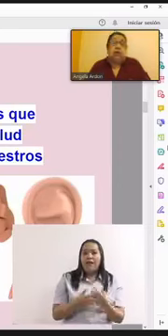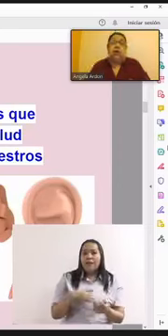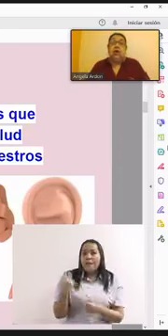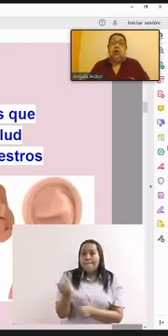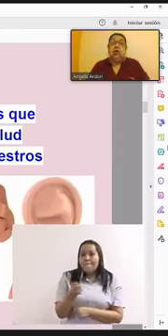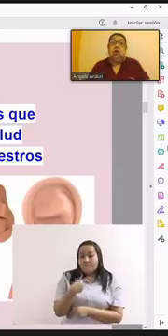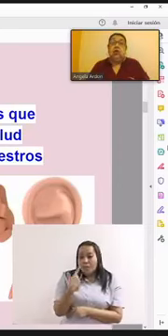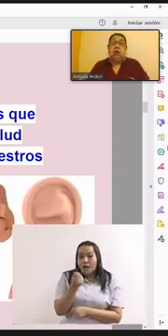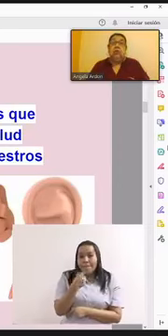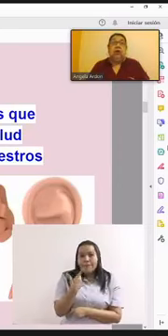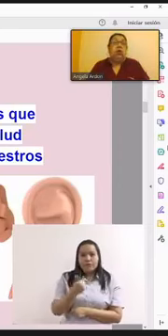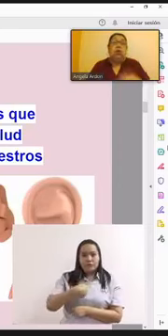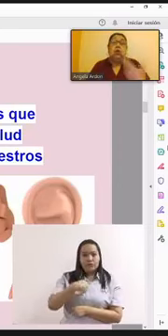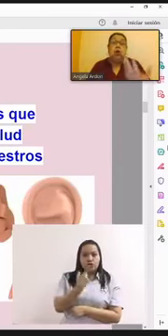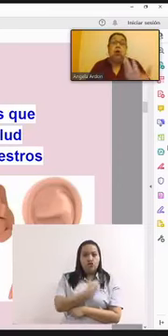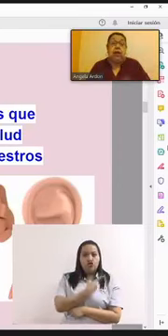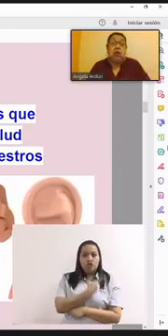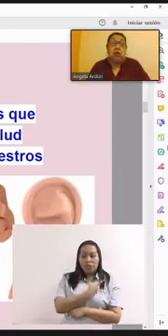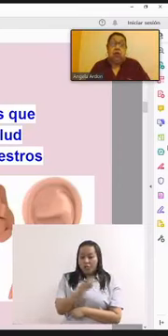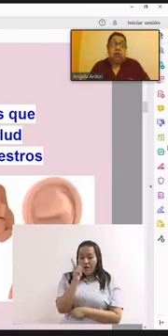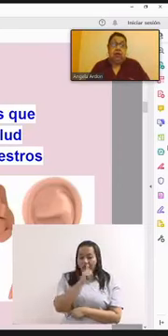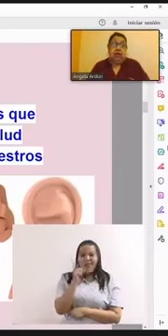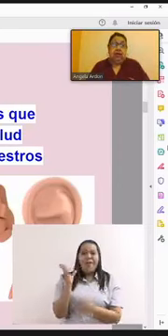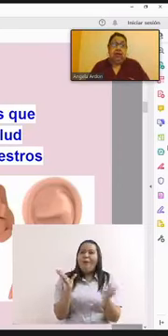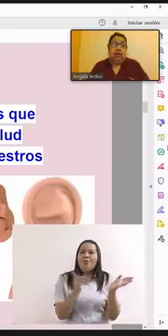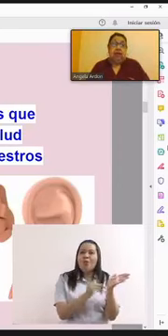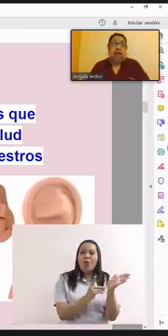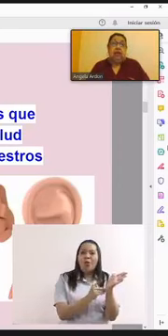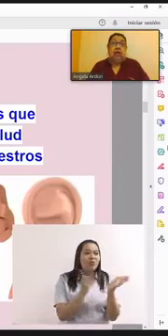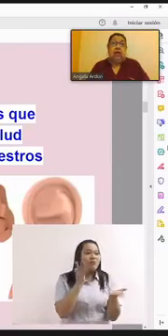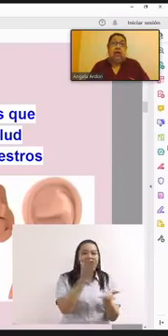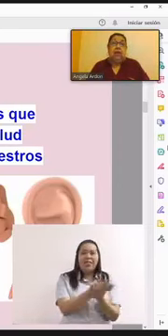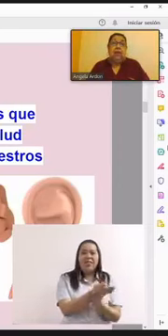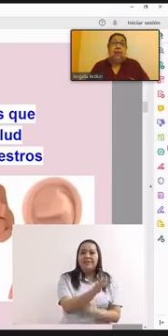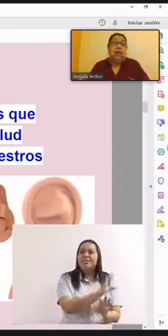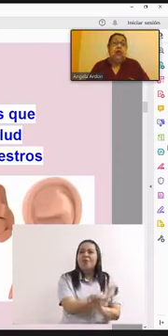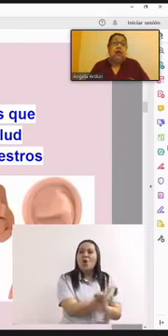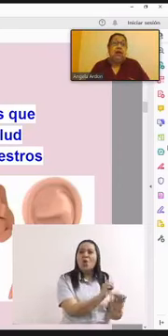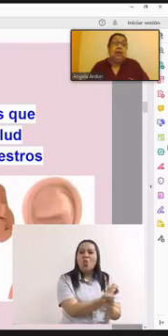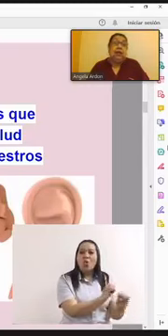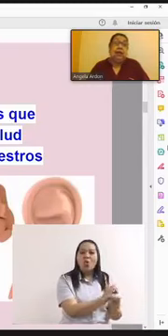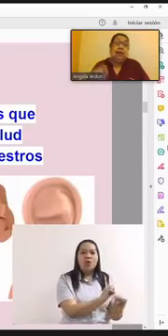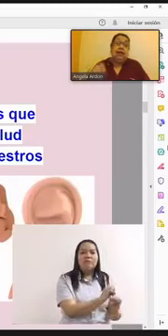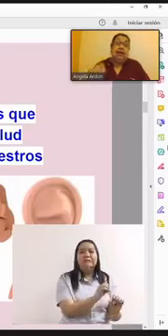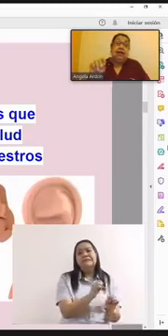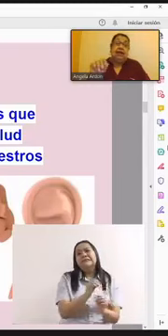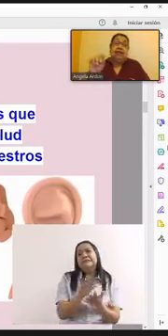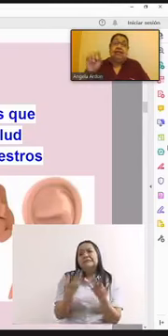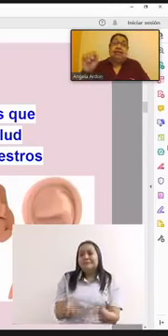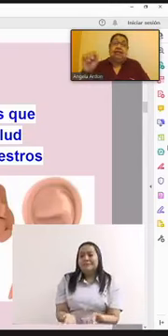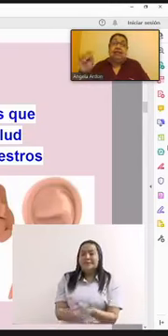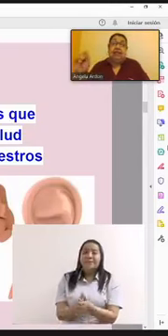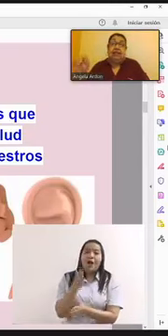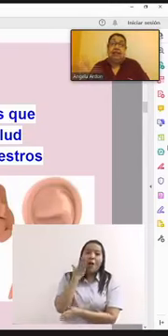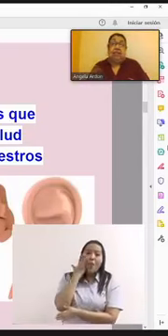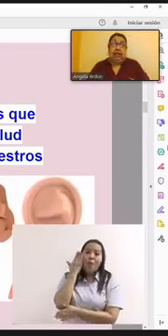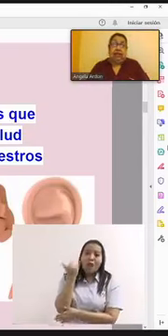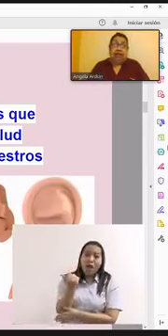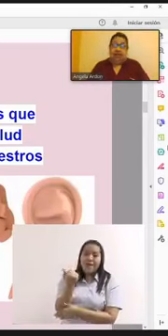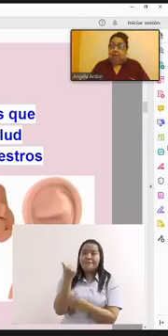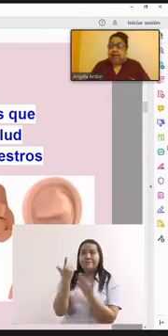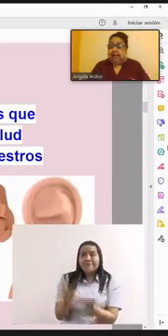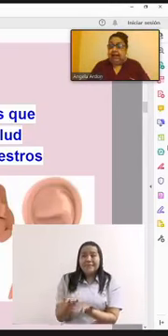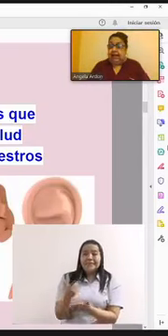hacemos, no vamos a un médico que nos revise, sino que vamos donde la abuelita y la abuelita le dice, echa estas